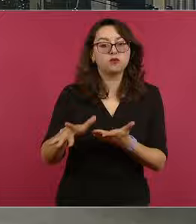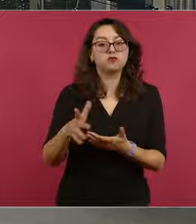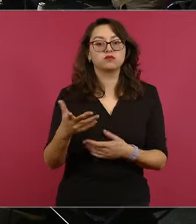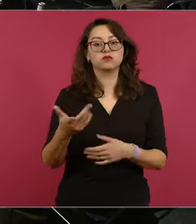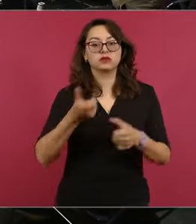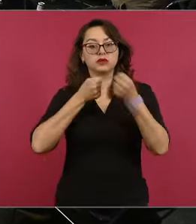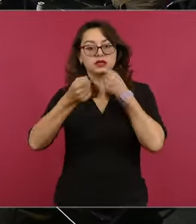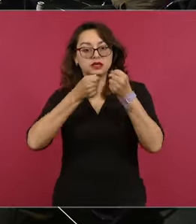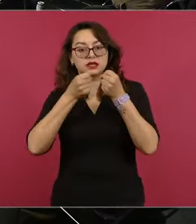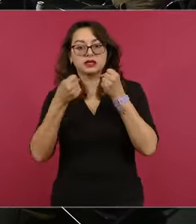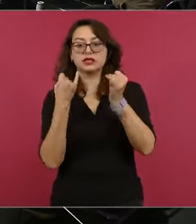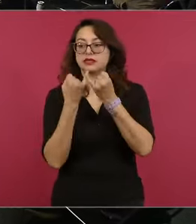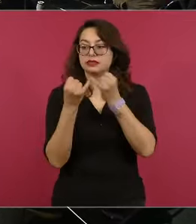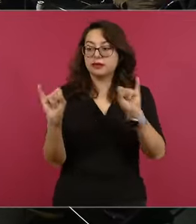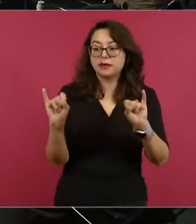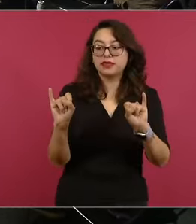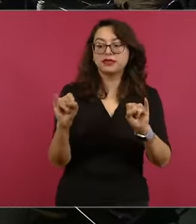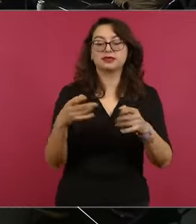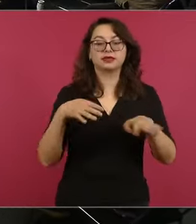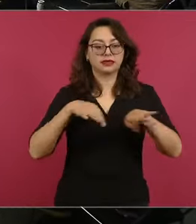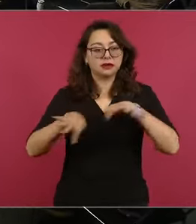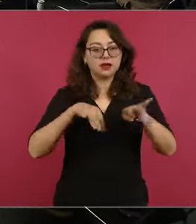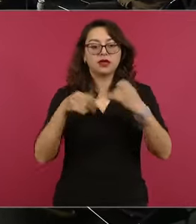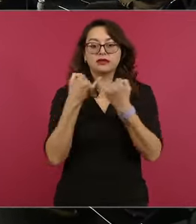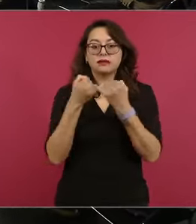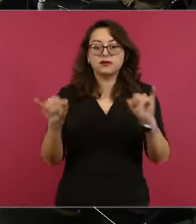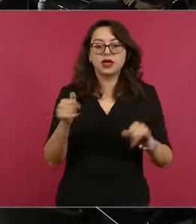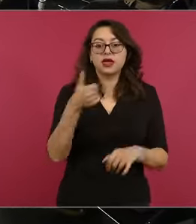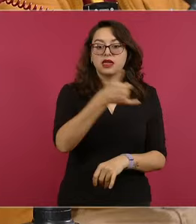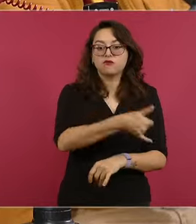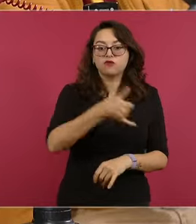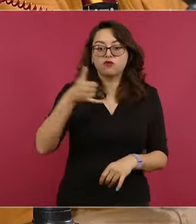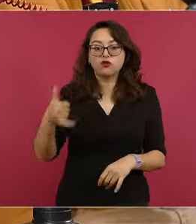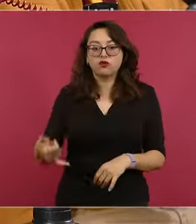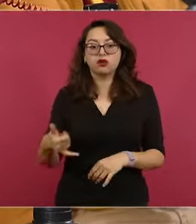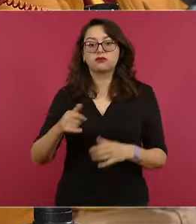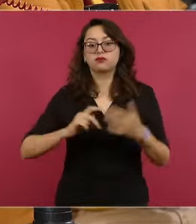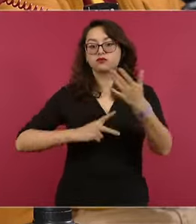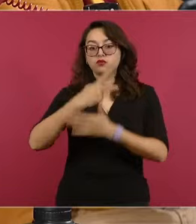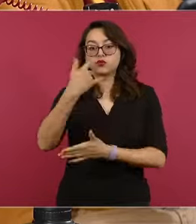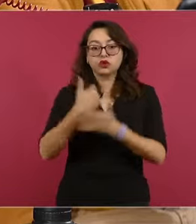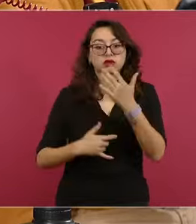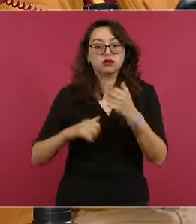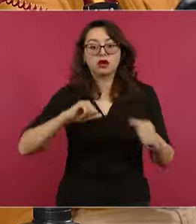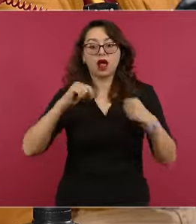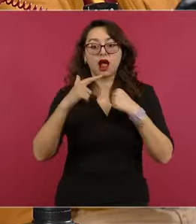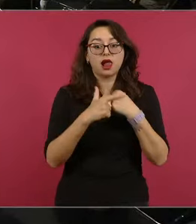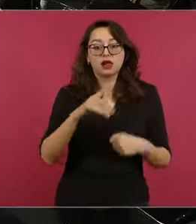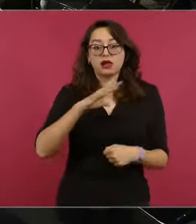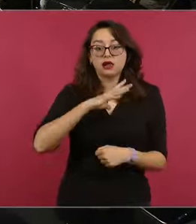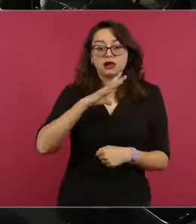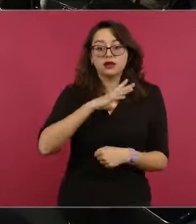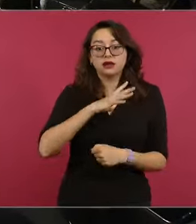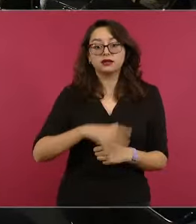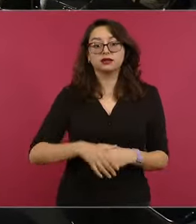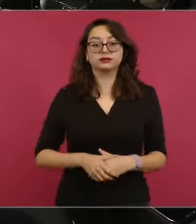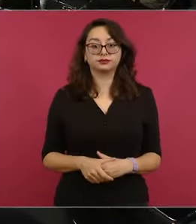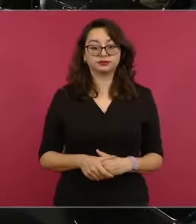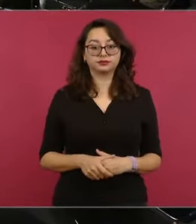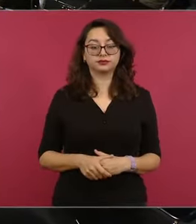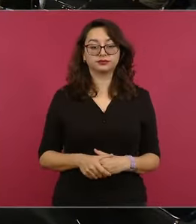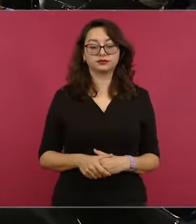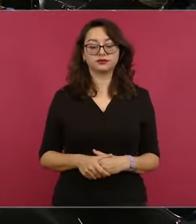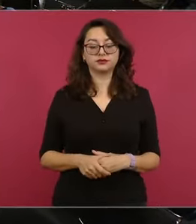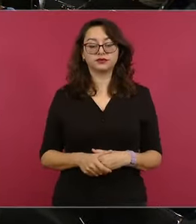reporteros independientes y trabajadores independientes. ¿Qué hay al respecto, presidente? ¿Tienen Gracias. Pensado algo?